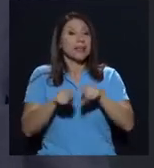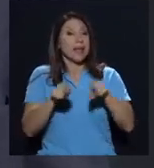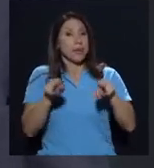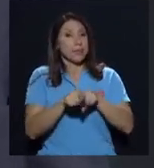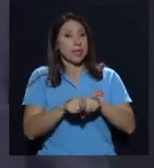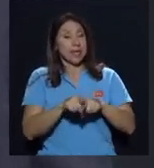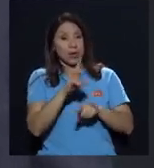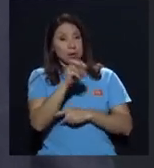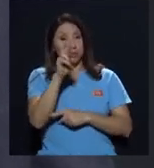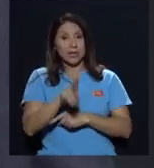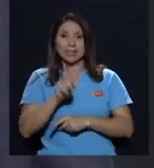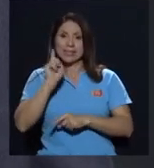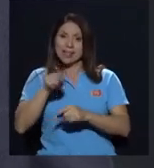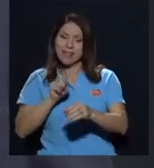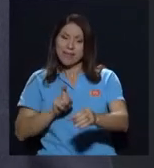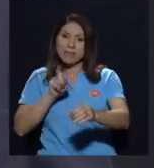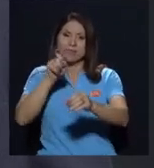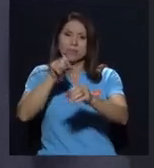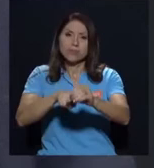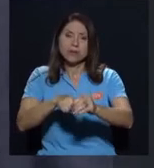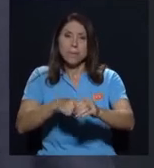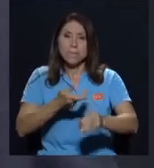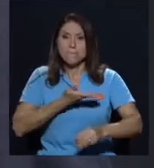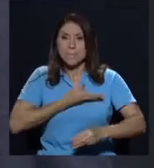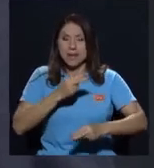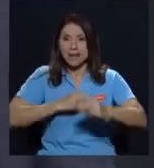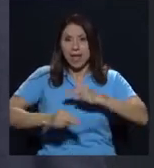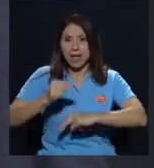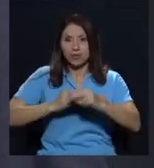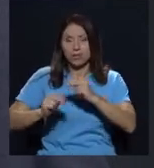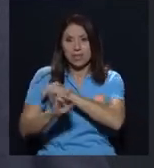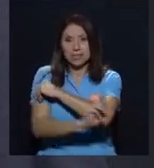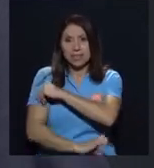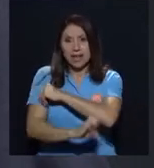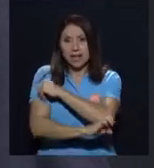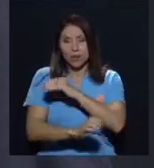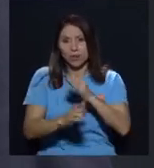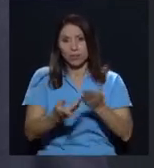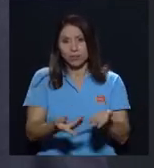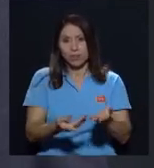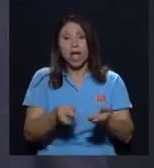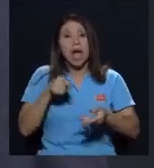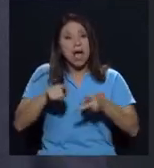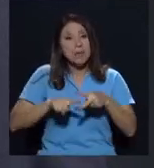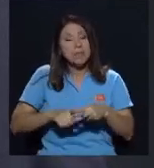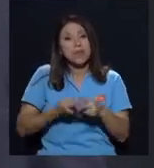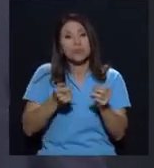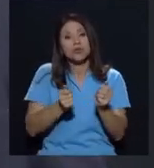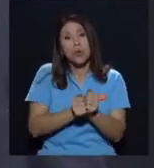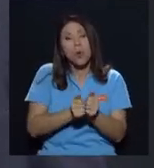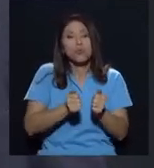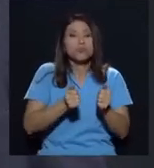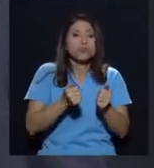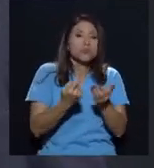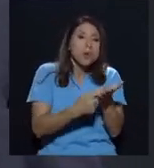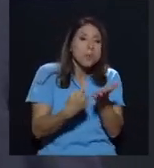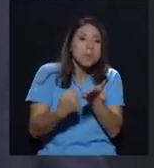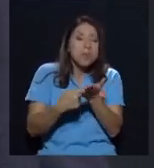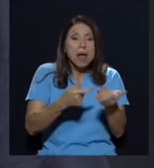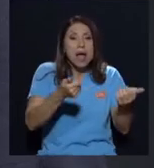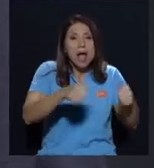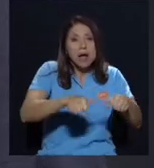del extranjero bueno y ahí entramos a una serie de acuerdos de comercio unos más grandes otros menores